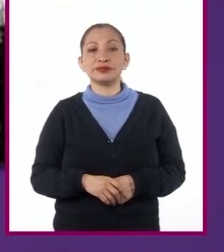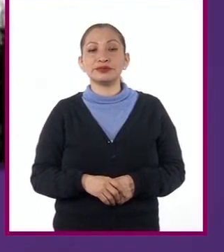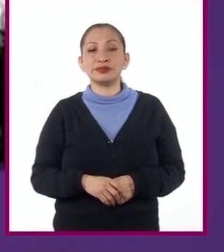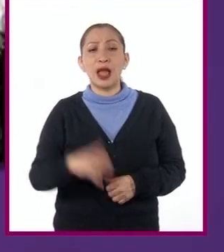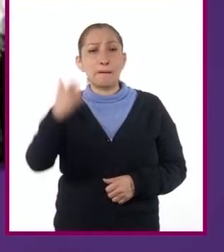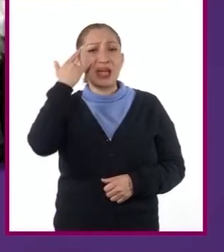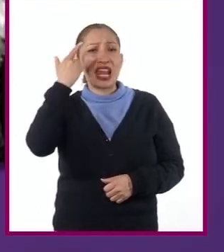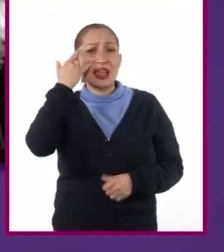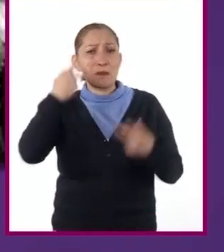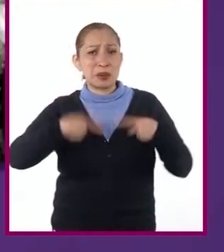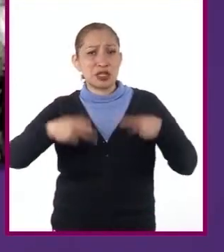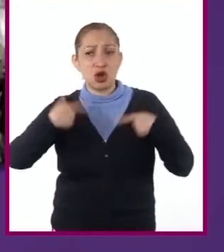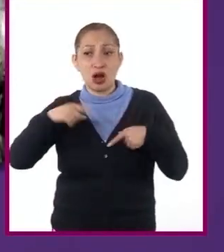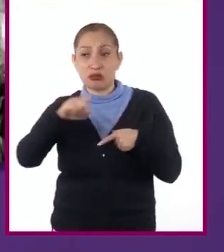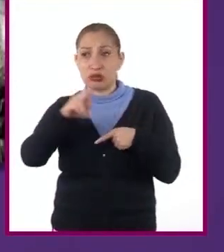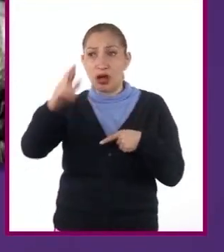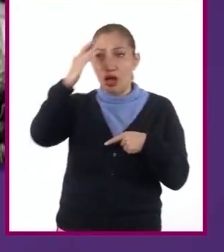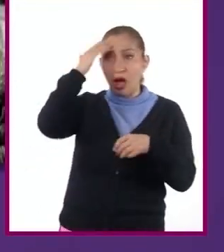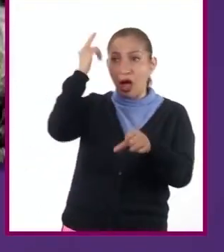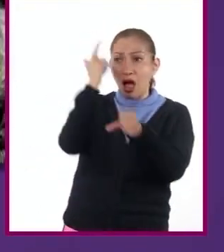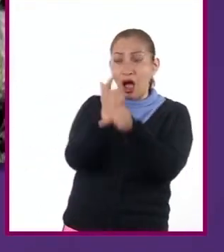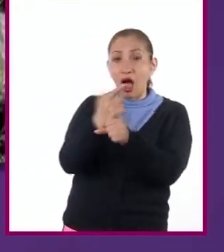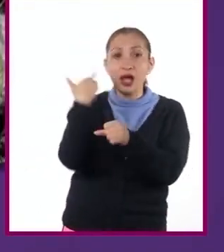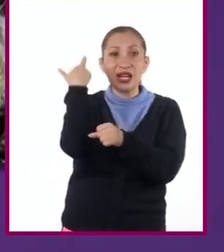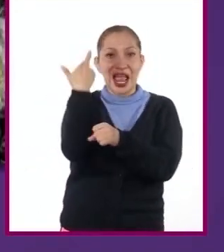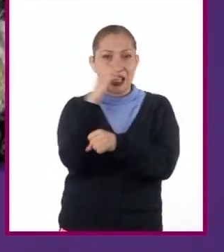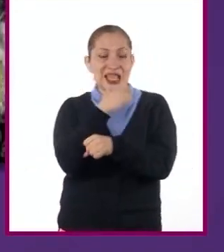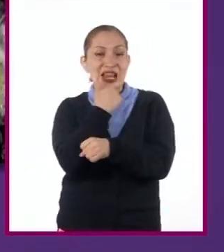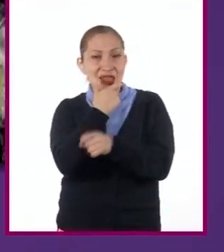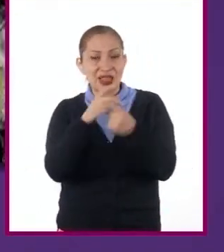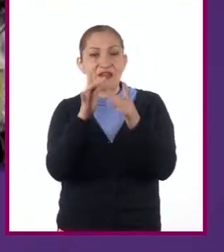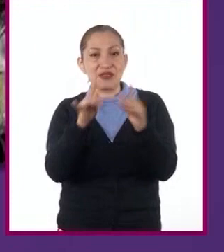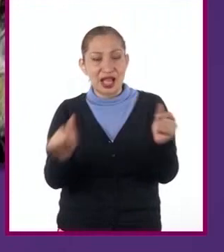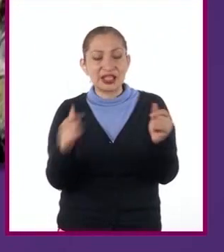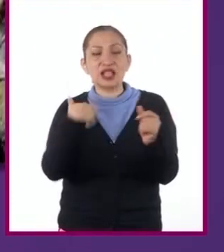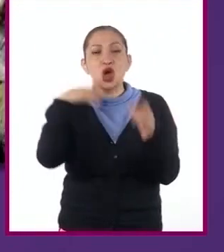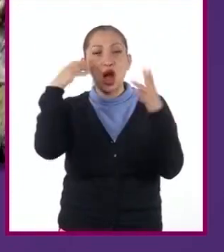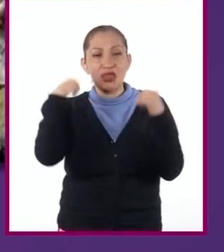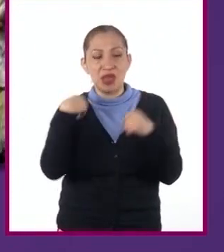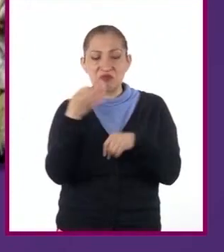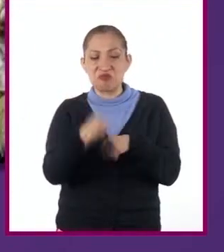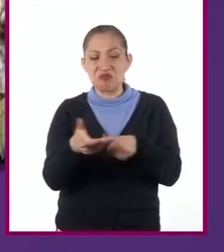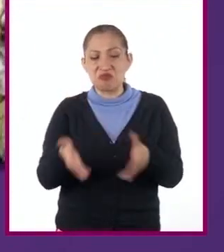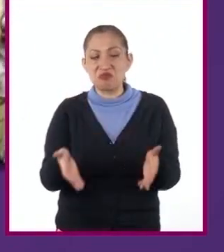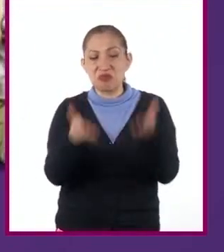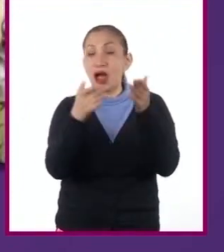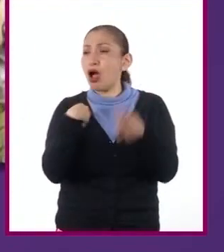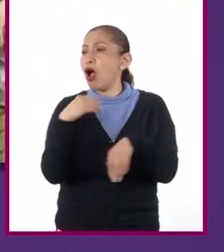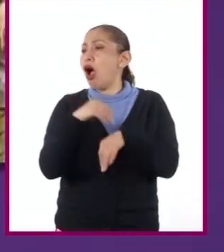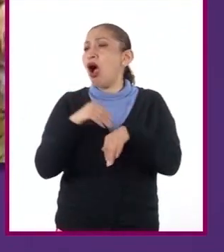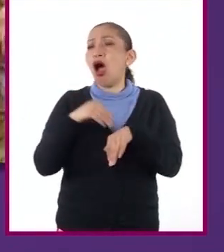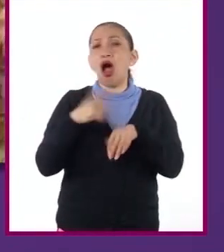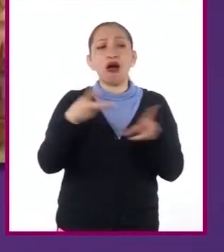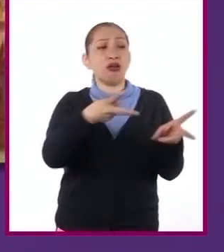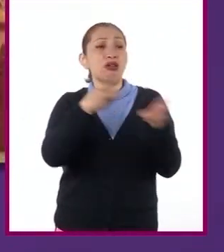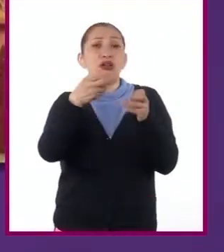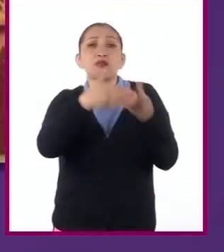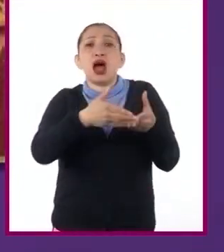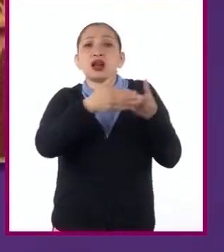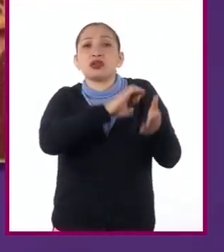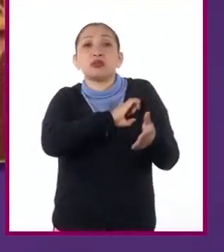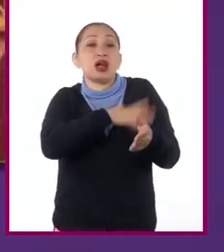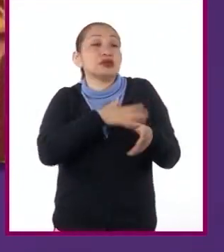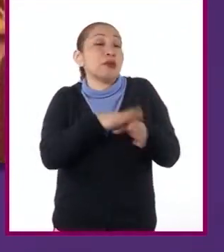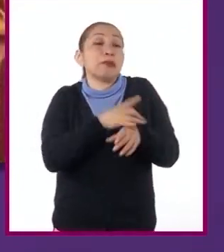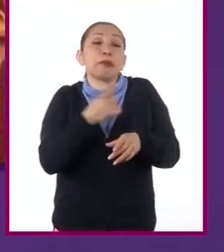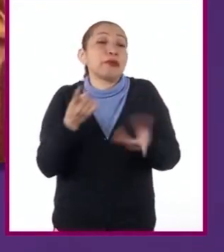Los piratas eran reconocidos por los reyes de Inglaterra, Francia y Holanda, quienes justificaban el asalto a los barcos